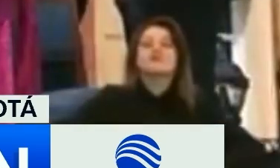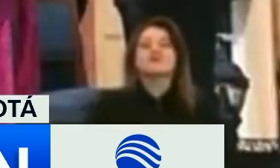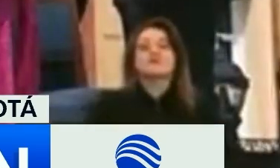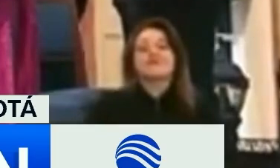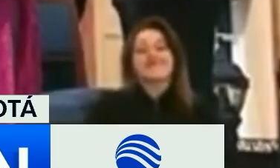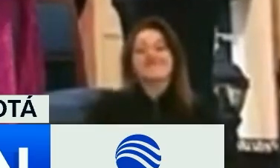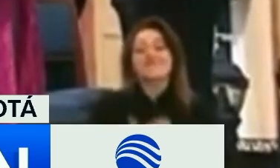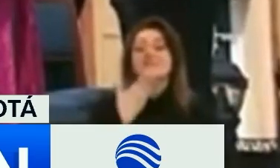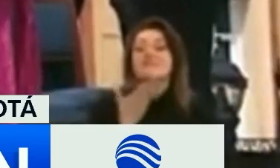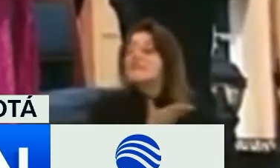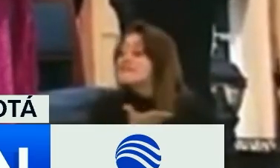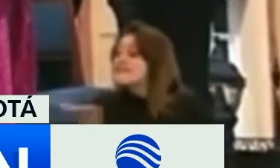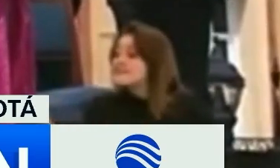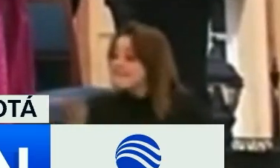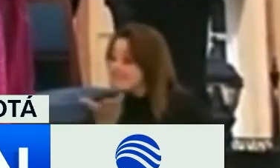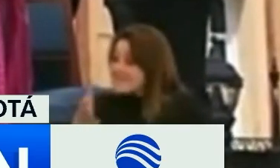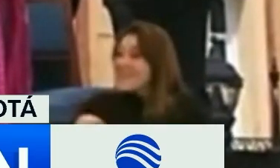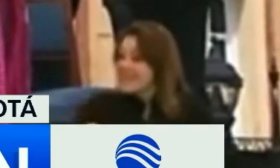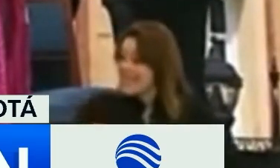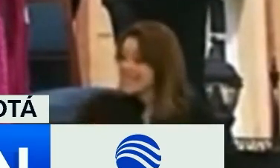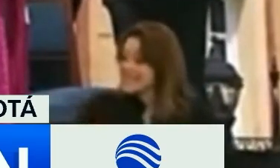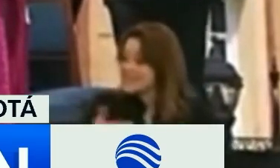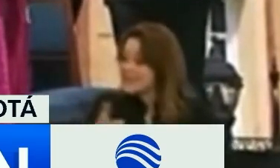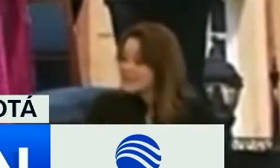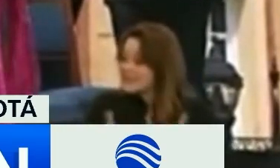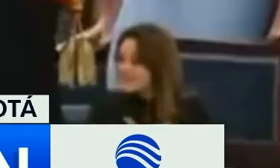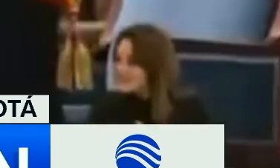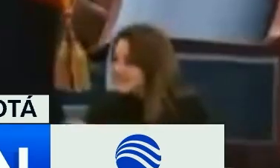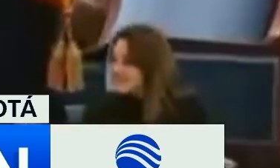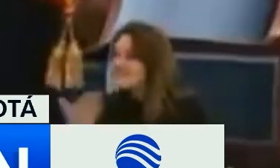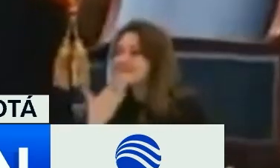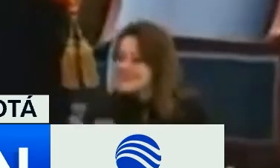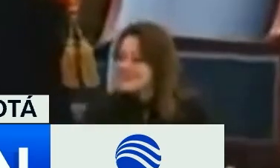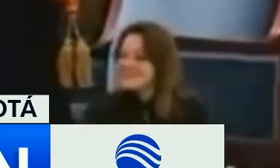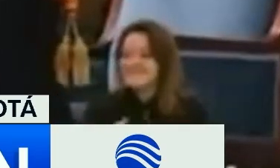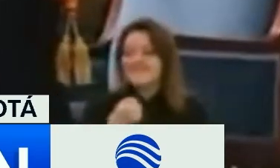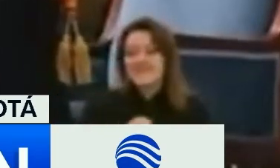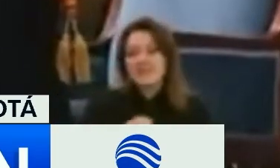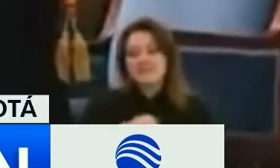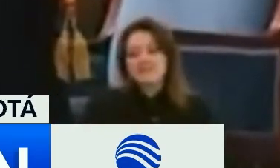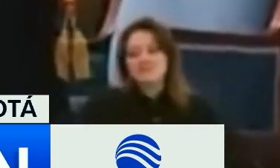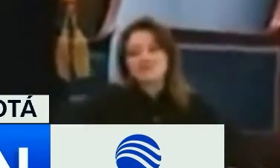el tiempo. Por eso trabajará en equipo, tanto con el gobierno nacional como con las comunidades.